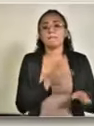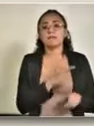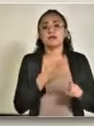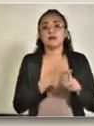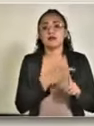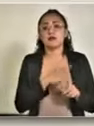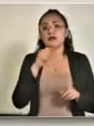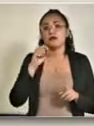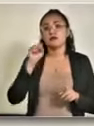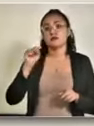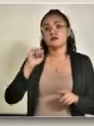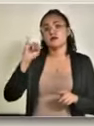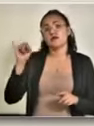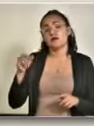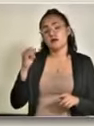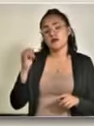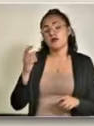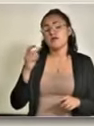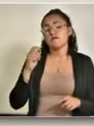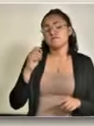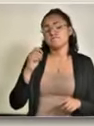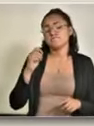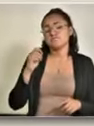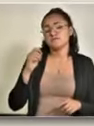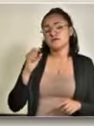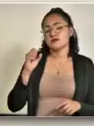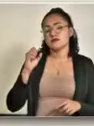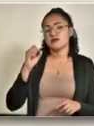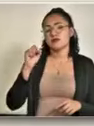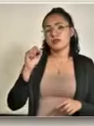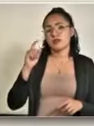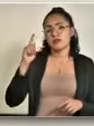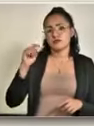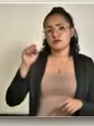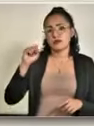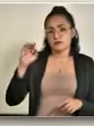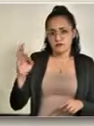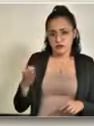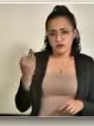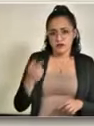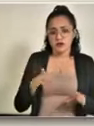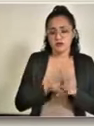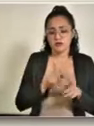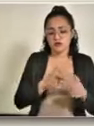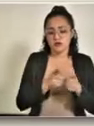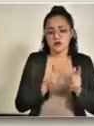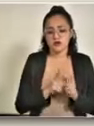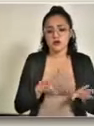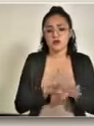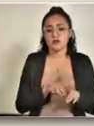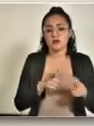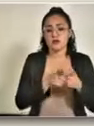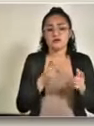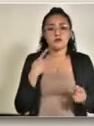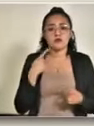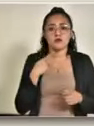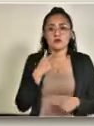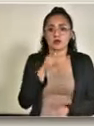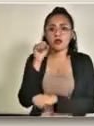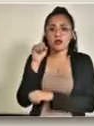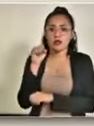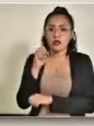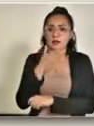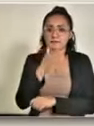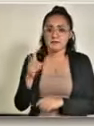Tribunal Electoral del Poder Judicial de la Federación rechaza a este grupo como partido político, Antorcha